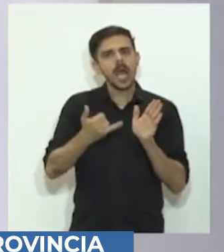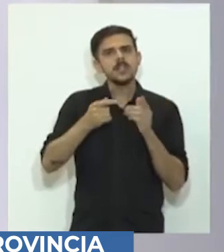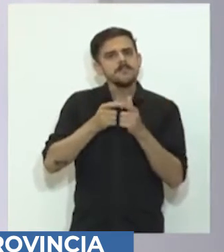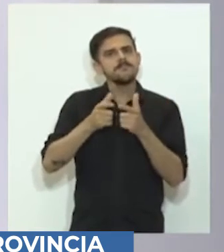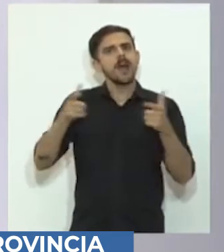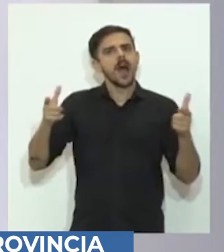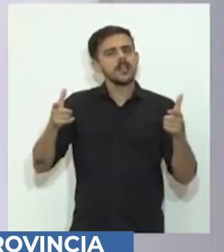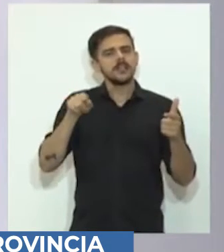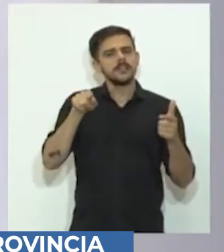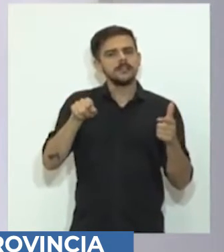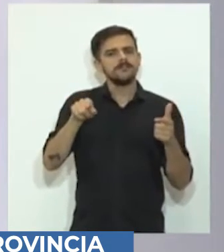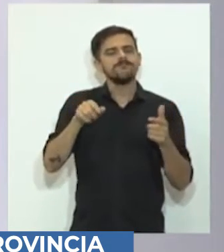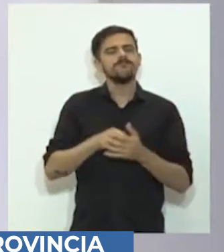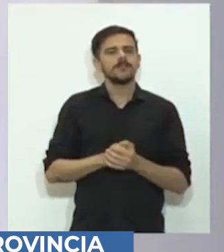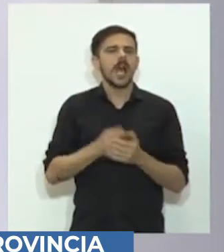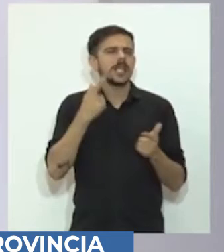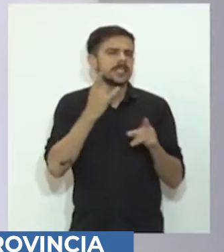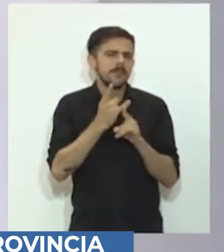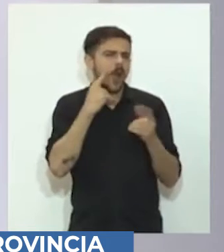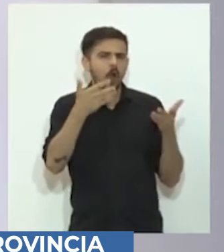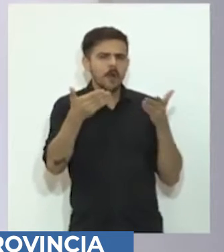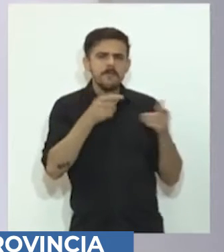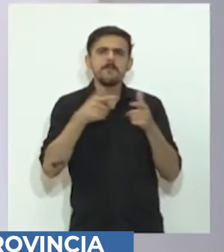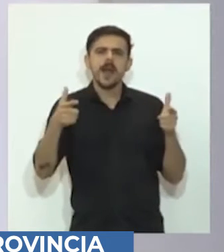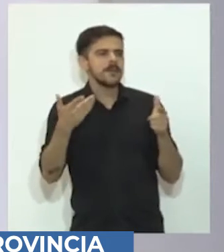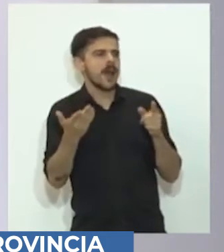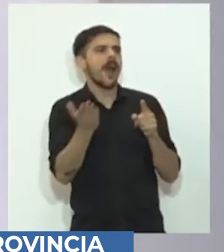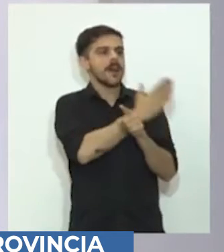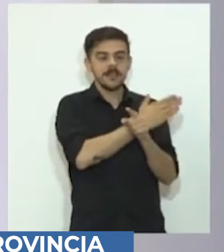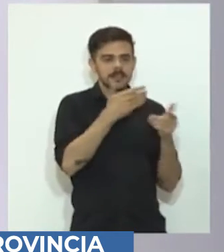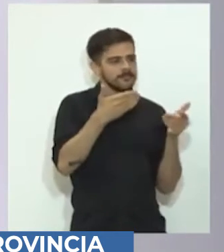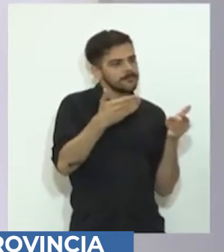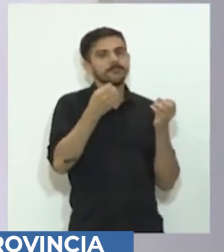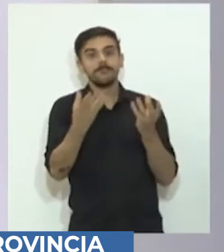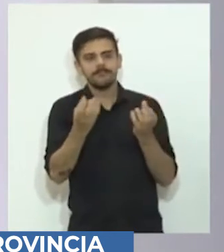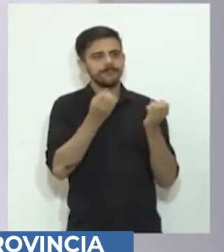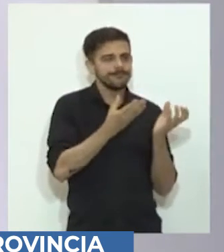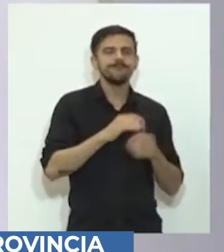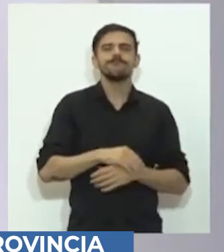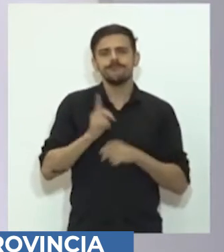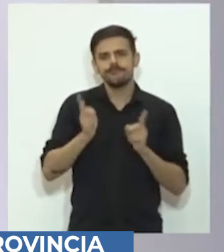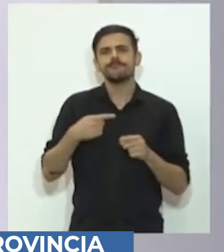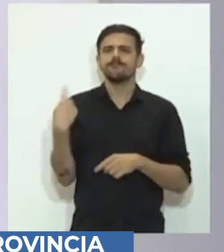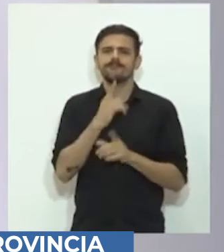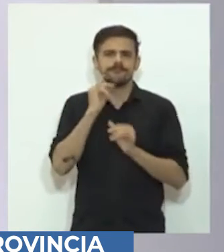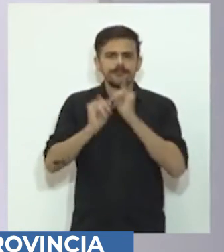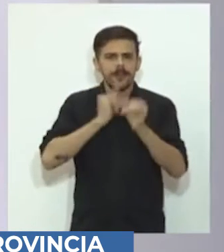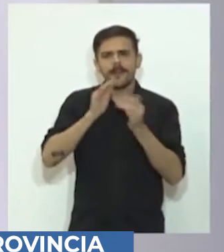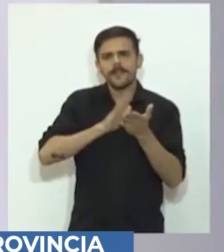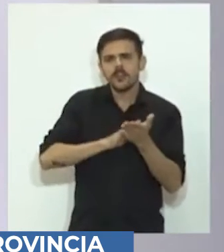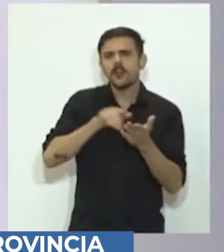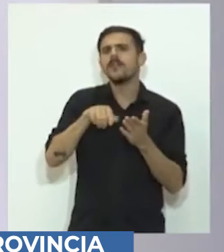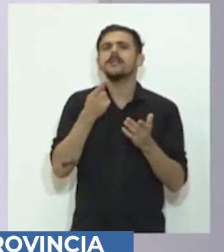14 días previos también tenemos que informar del punto de vista epidemiológico lo que tiene que ver con las variantes